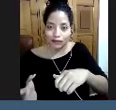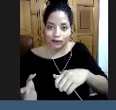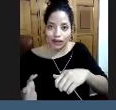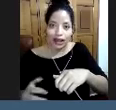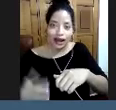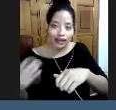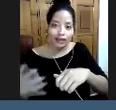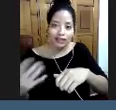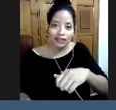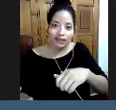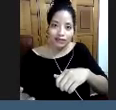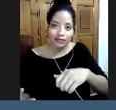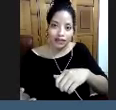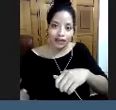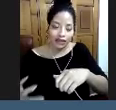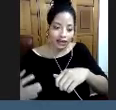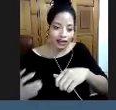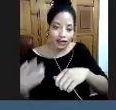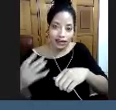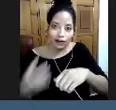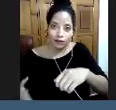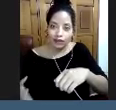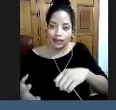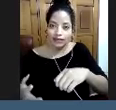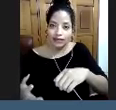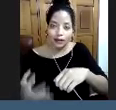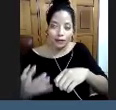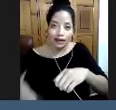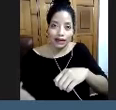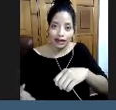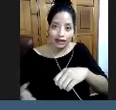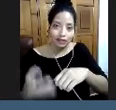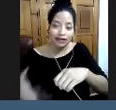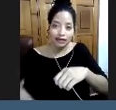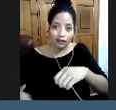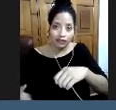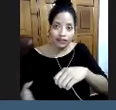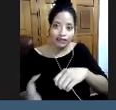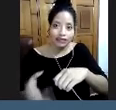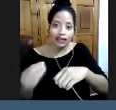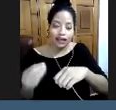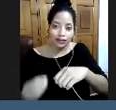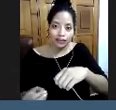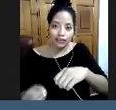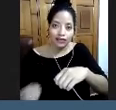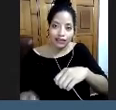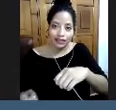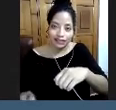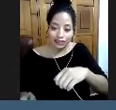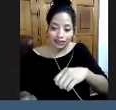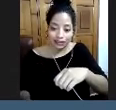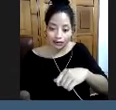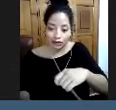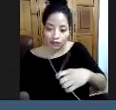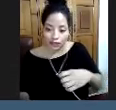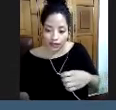Pedro Sula. Hay que pensar también en las comunidades más lejanas, más recónditas, en los niños y en las